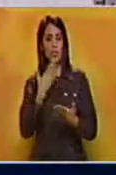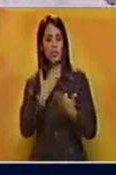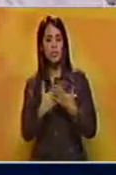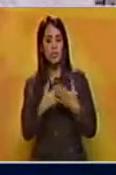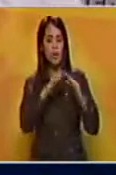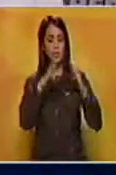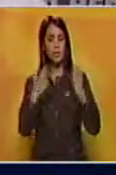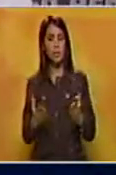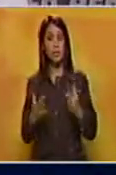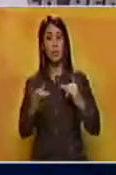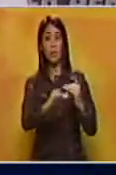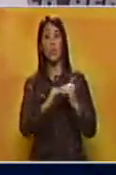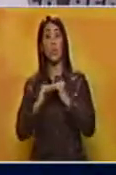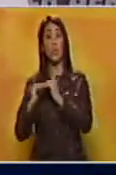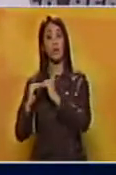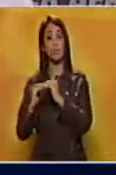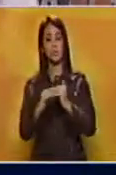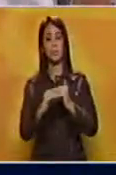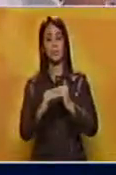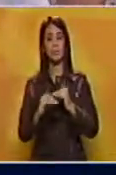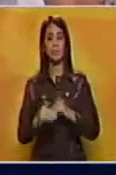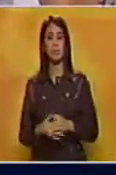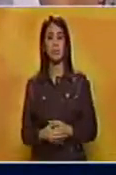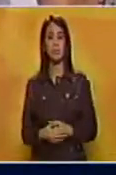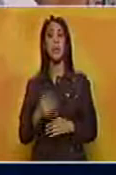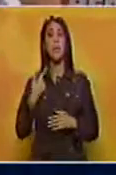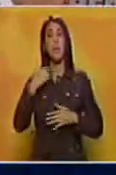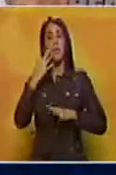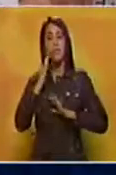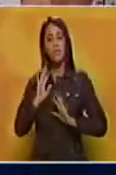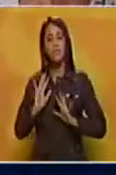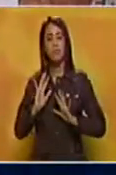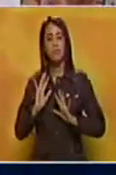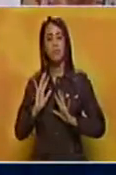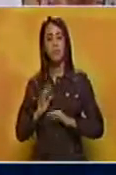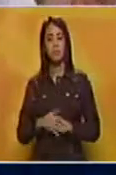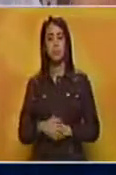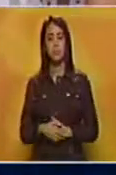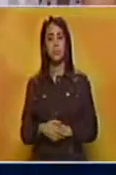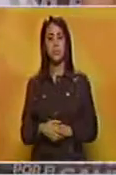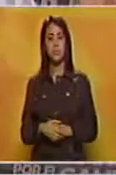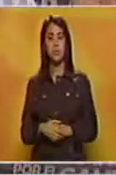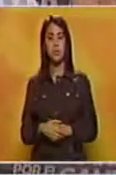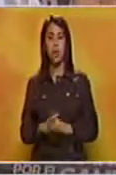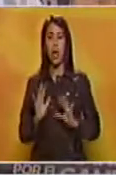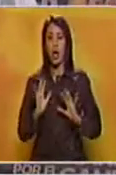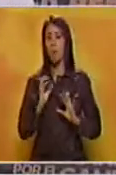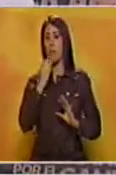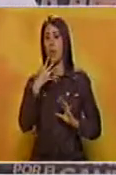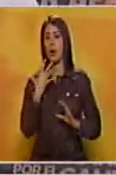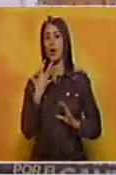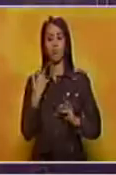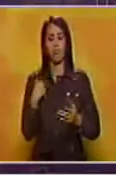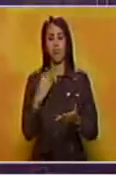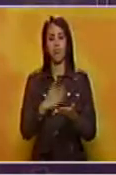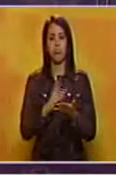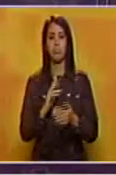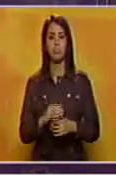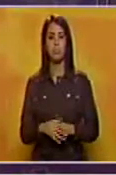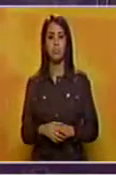daría una igualdad de condiciones. Y por lo menos en el ventajismo, algo es algo. Más detalles esta